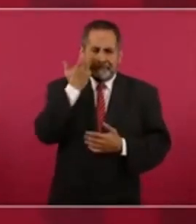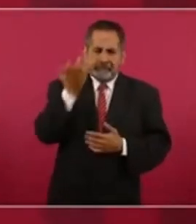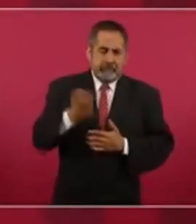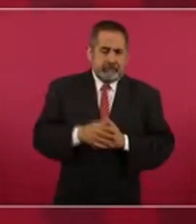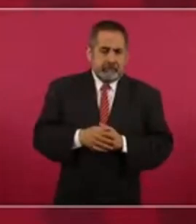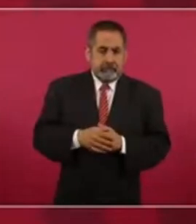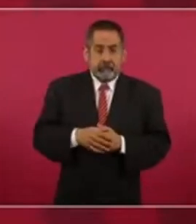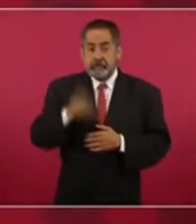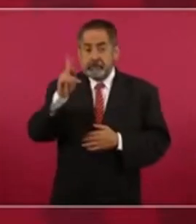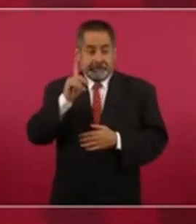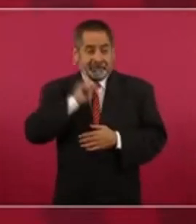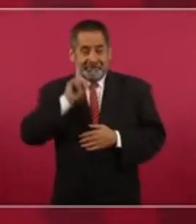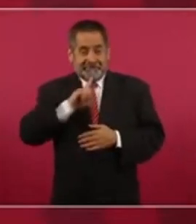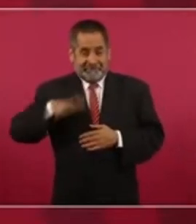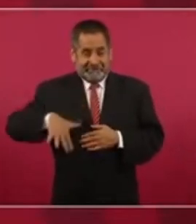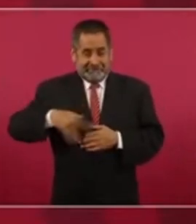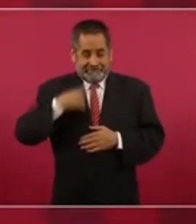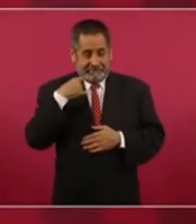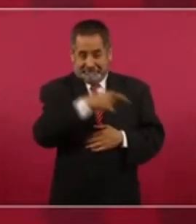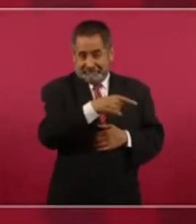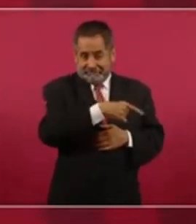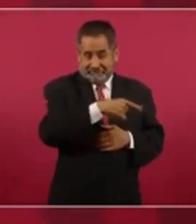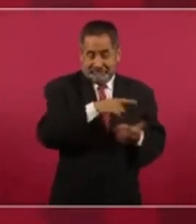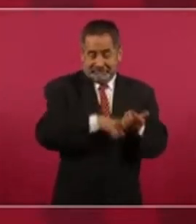Pero la señora